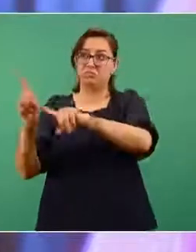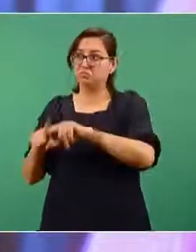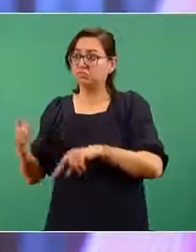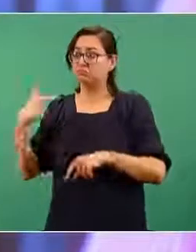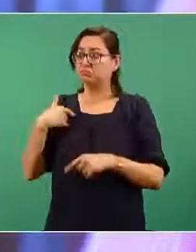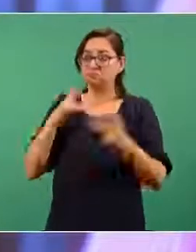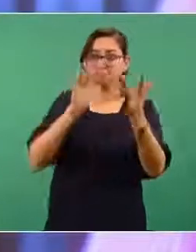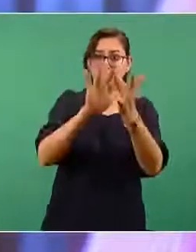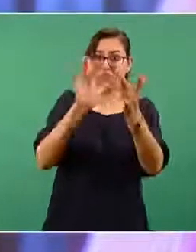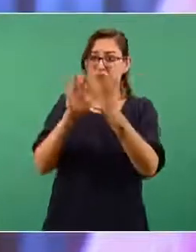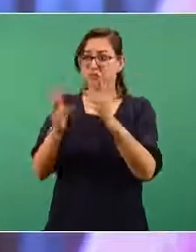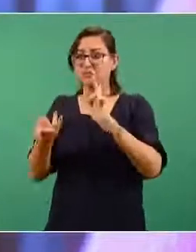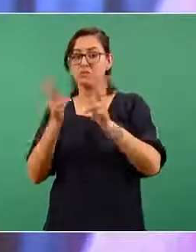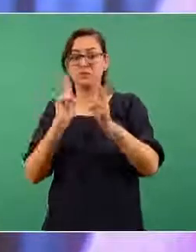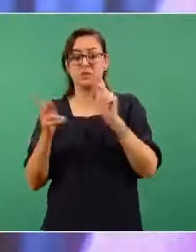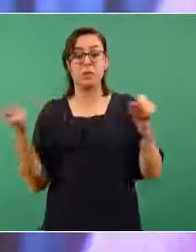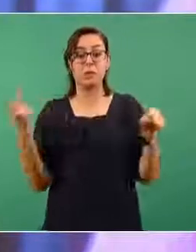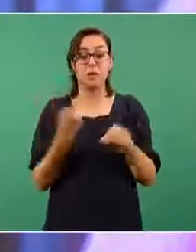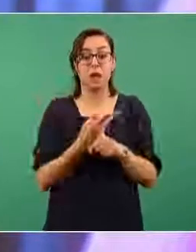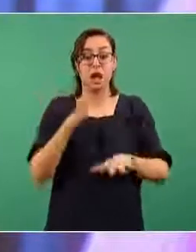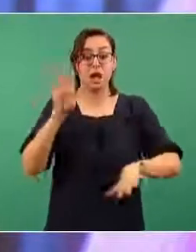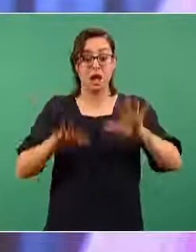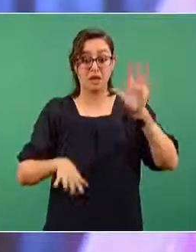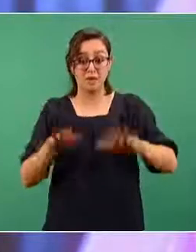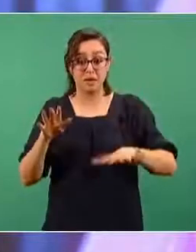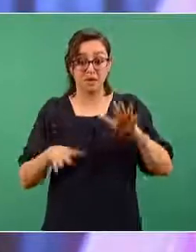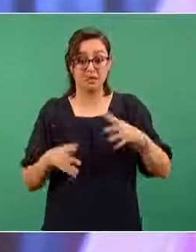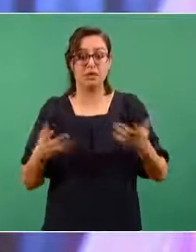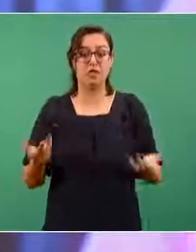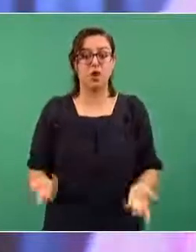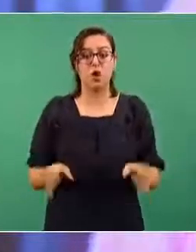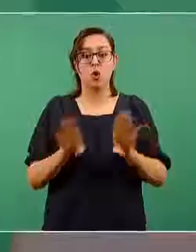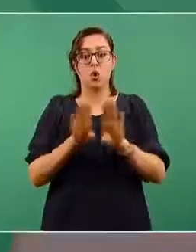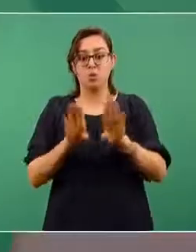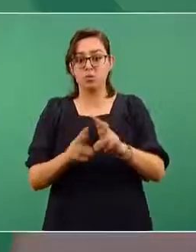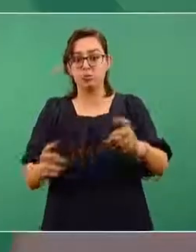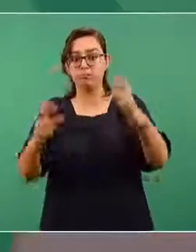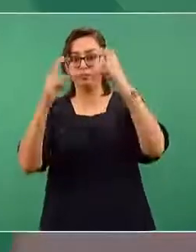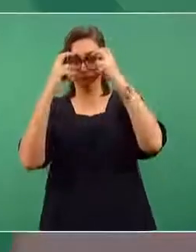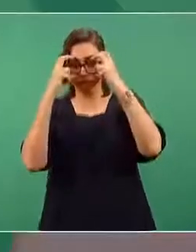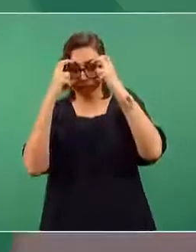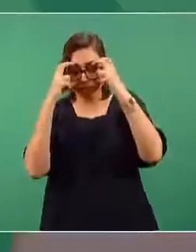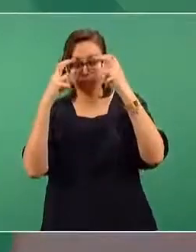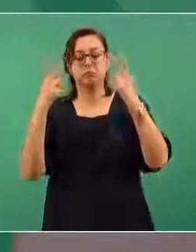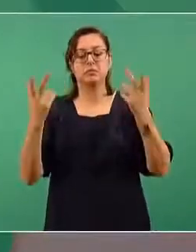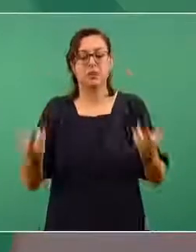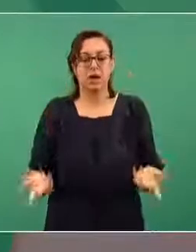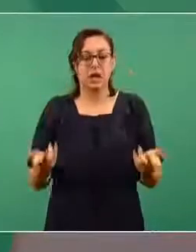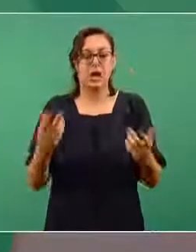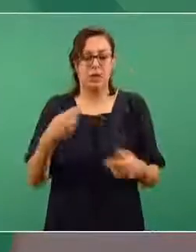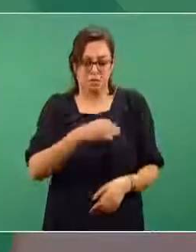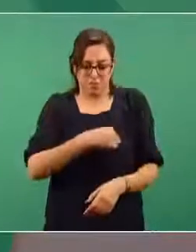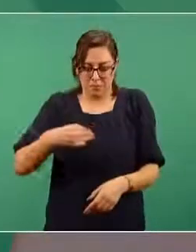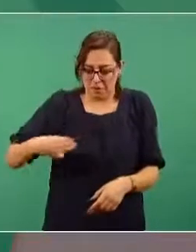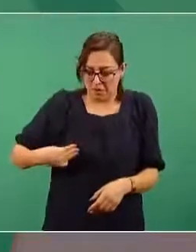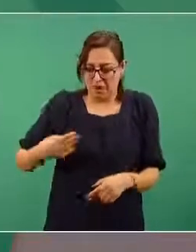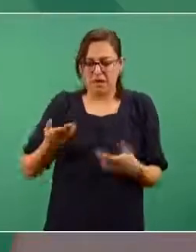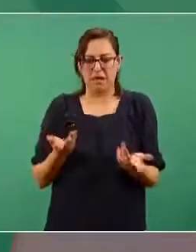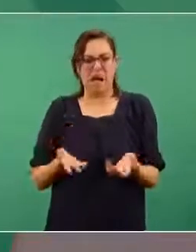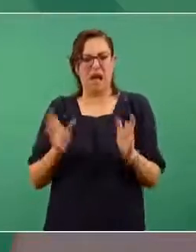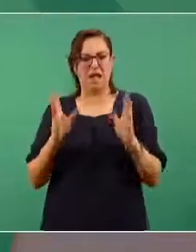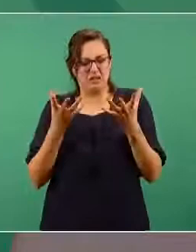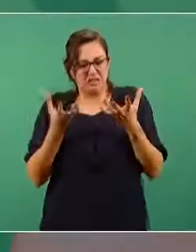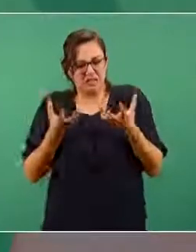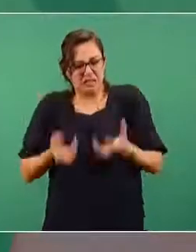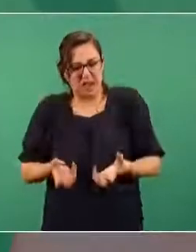inclusive resequedad anal, resequedad en los pezones, otras manifestaciones que son muy pocas